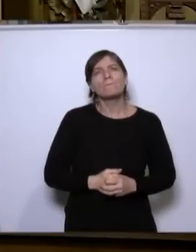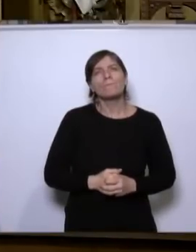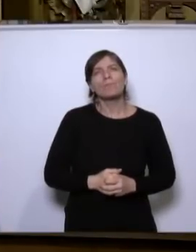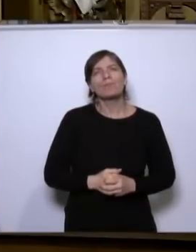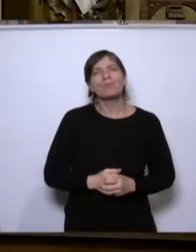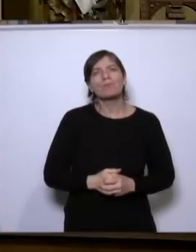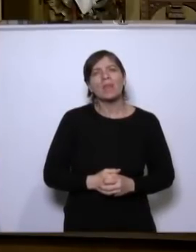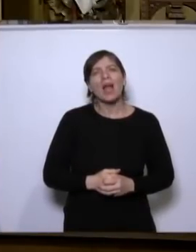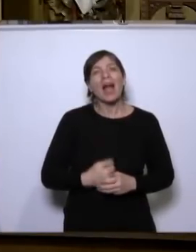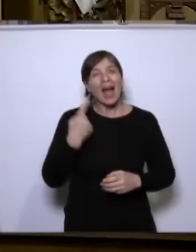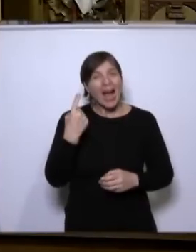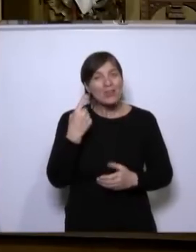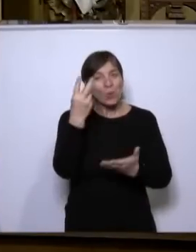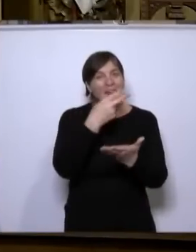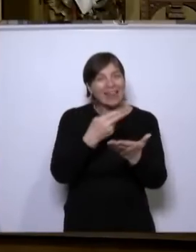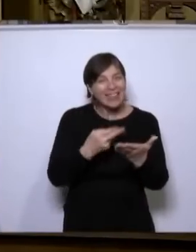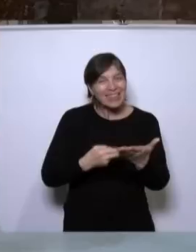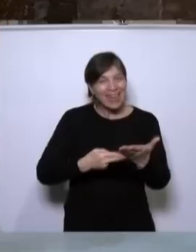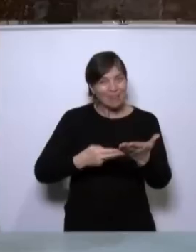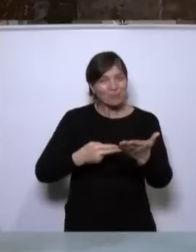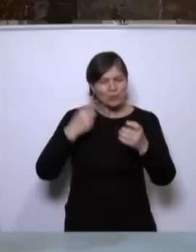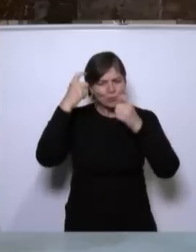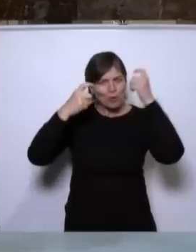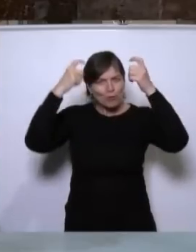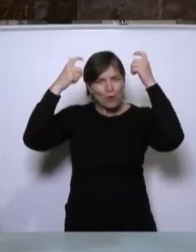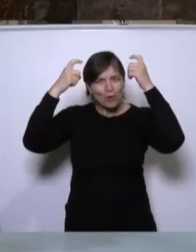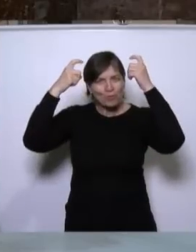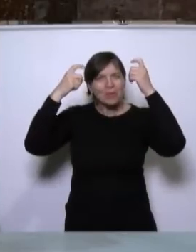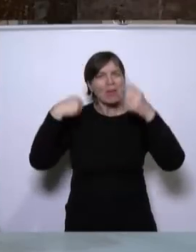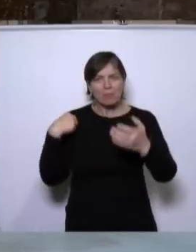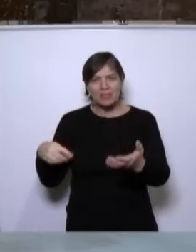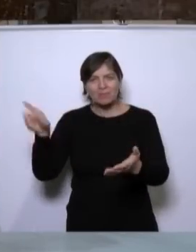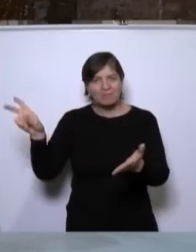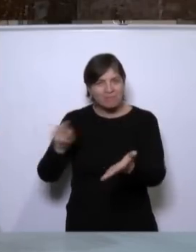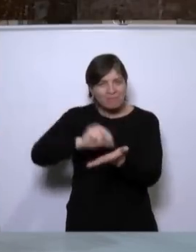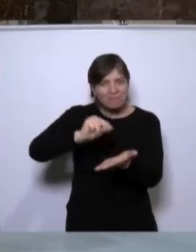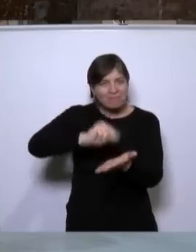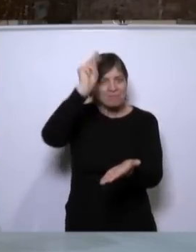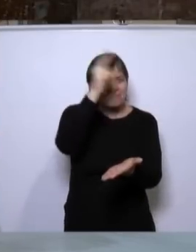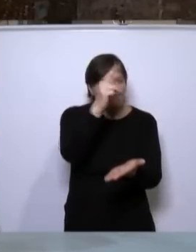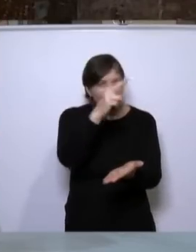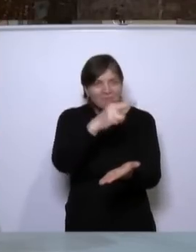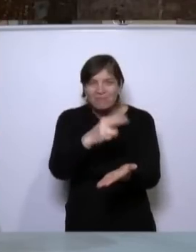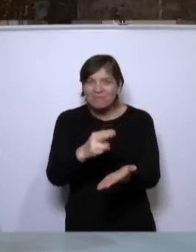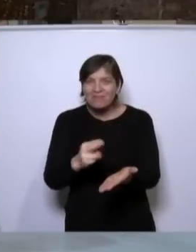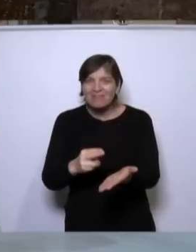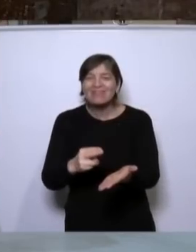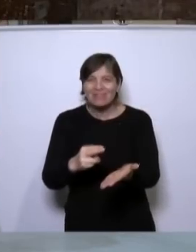primero soñó con este cuadro y luego lo llevó por el pincel a la tela,